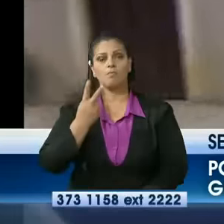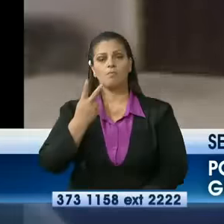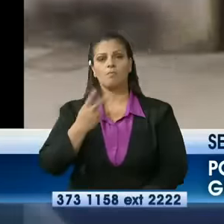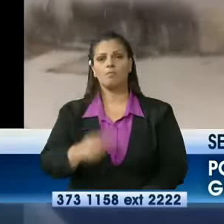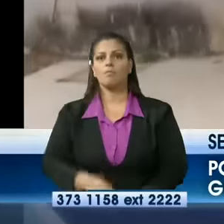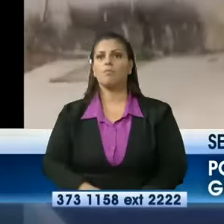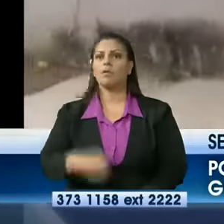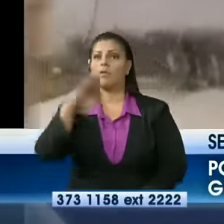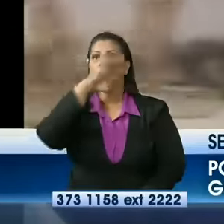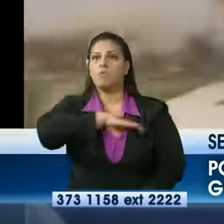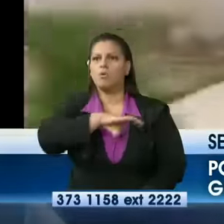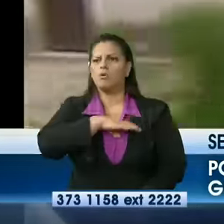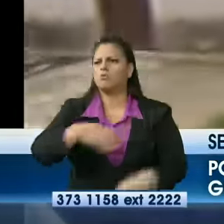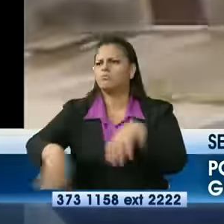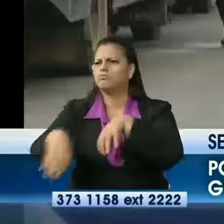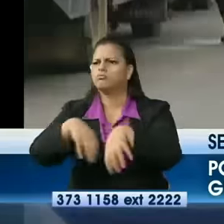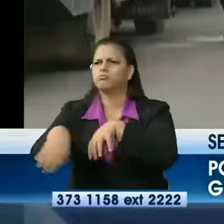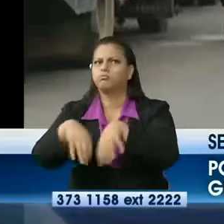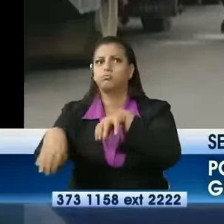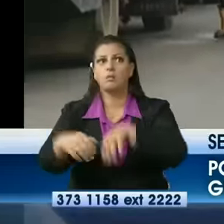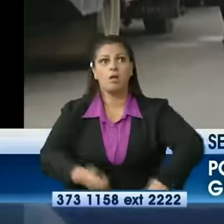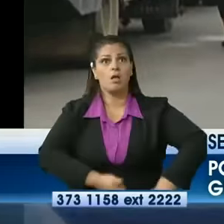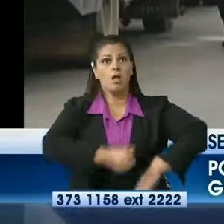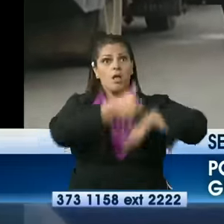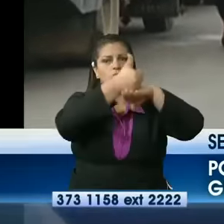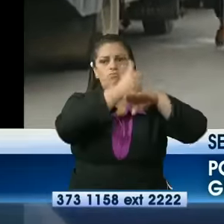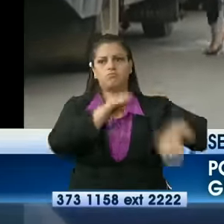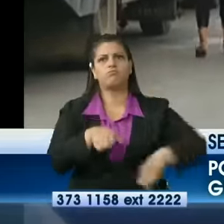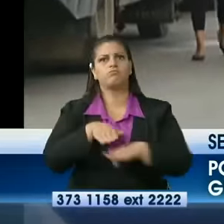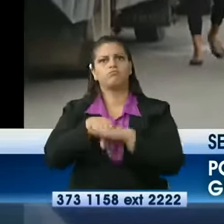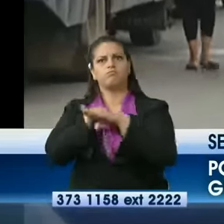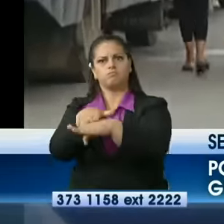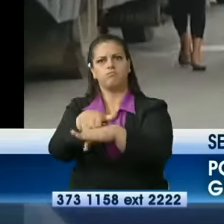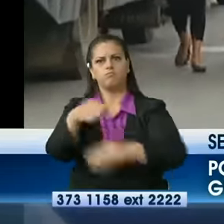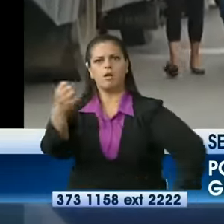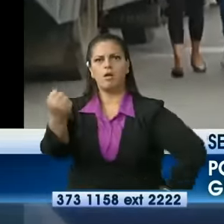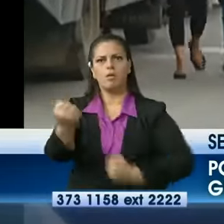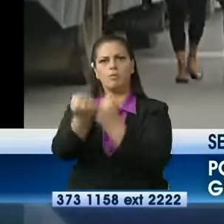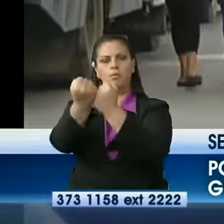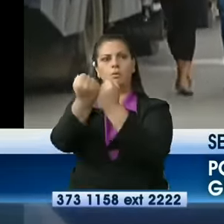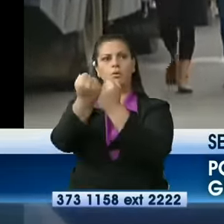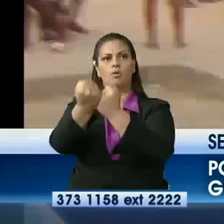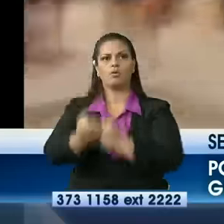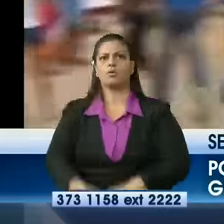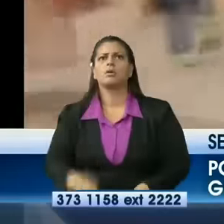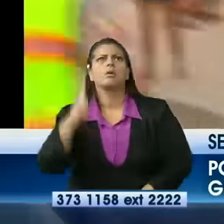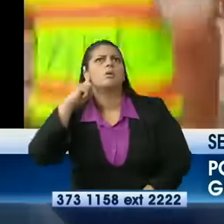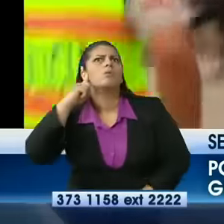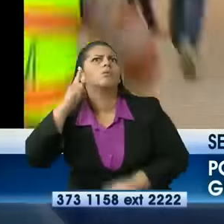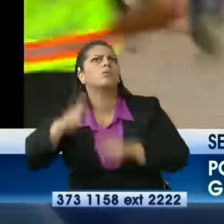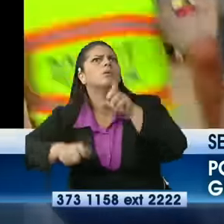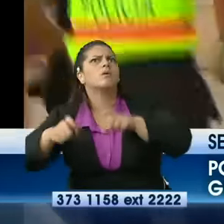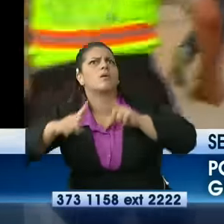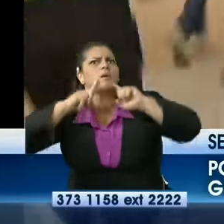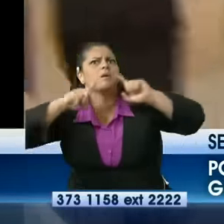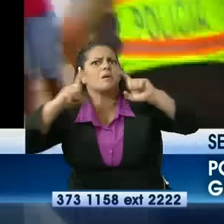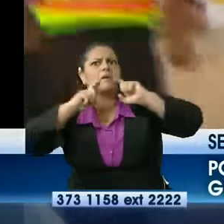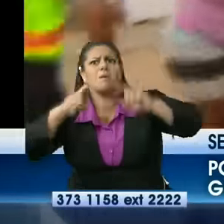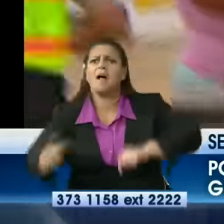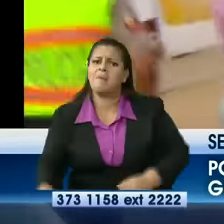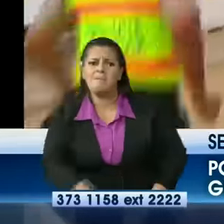En medio de la presencia de autoridades y agentes, se escuchó un grito de alerta.